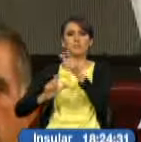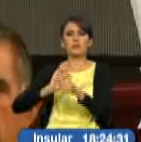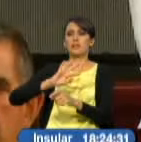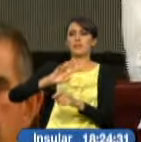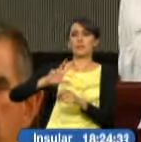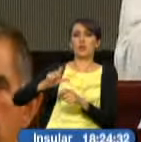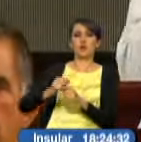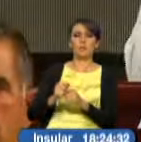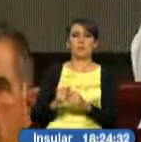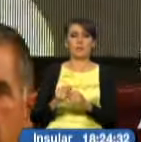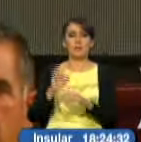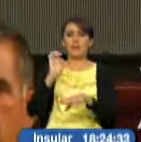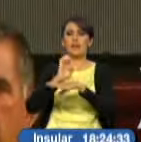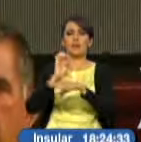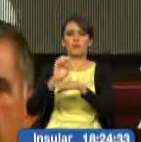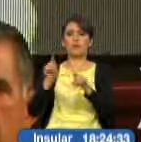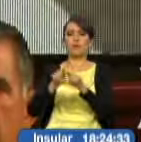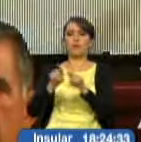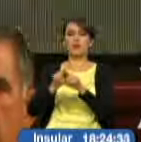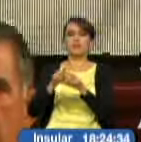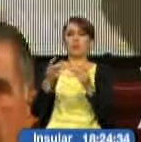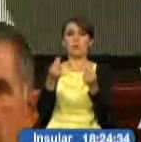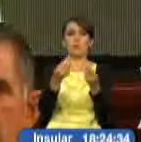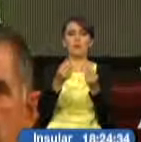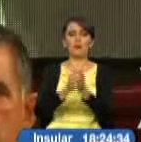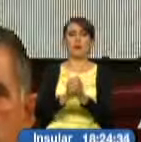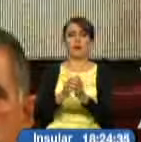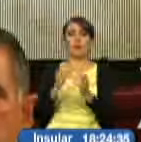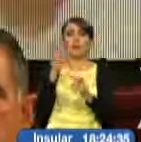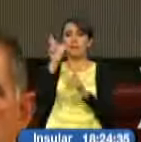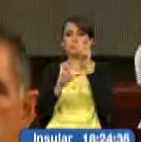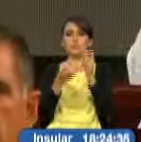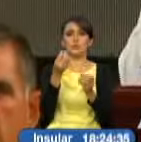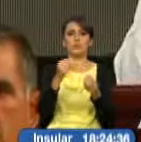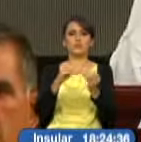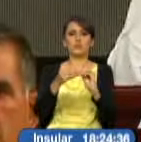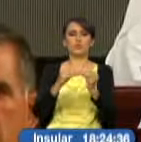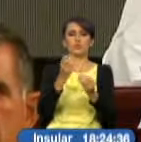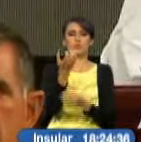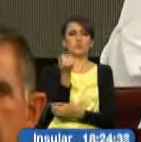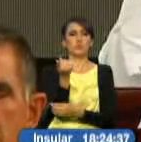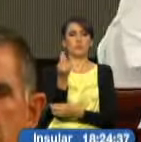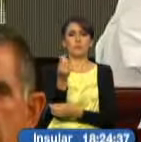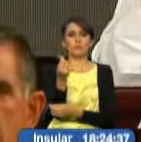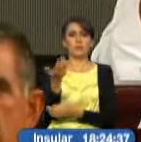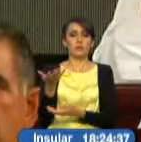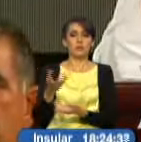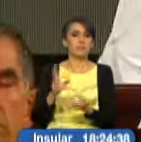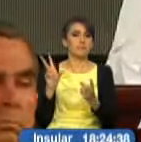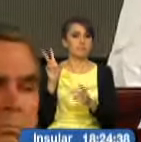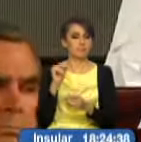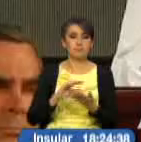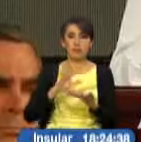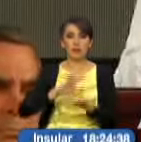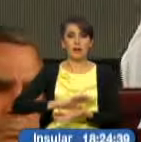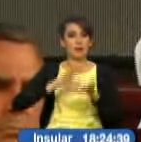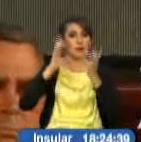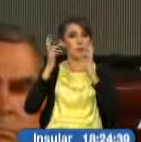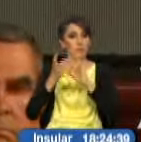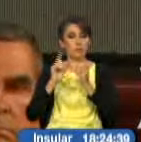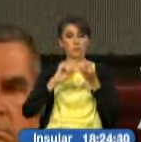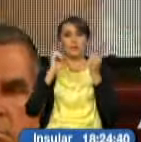más, que los ciudadanos son clientes, que todo es mercancía. Claro que puede ser peor lo público, pero con la Revolución Ciudadana